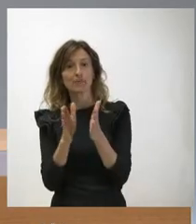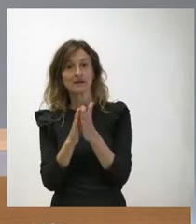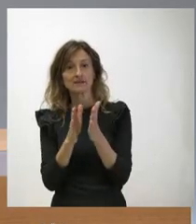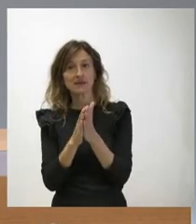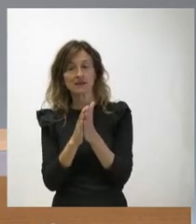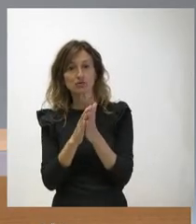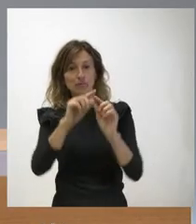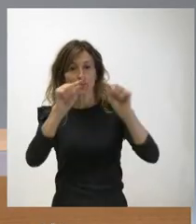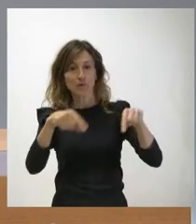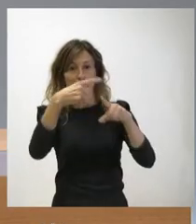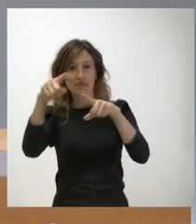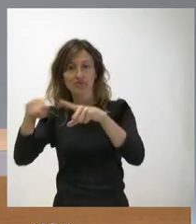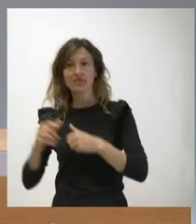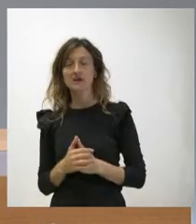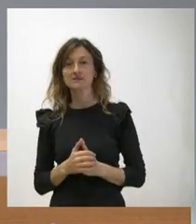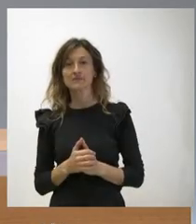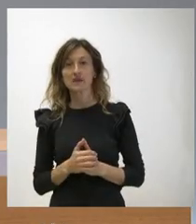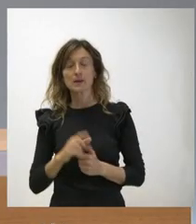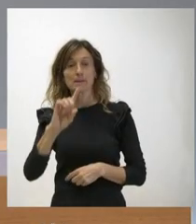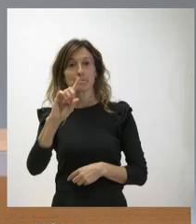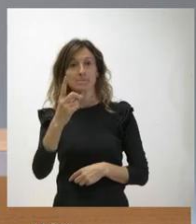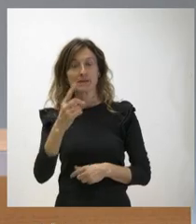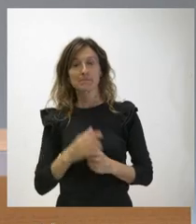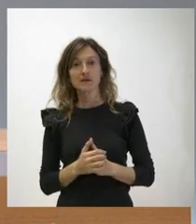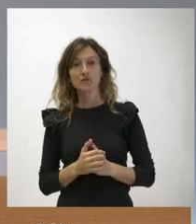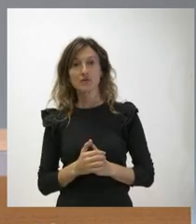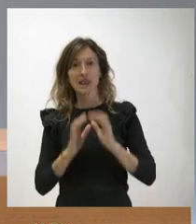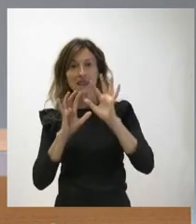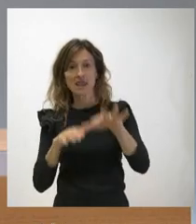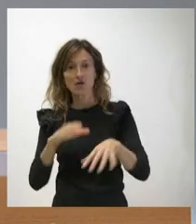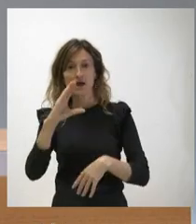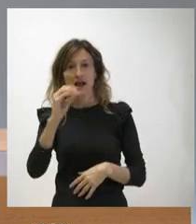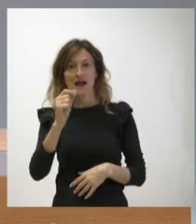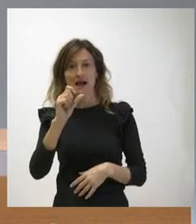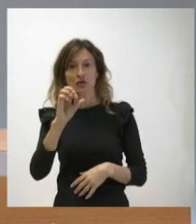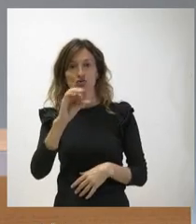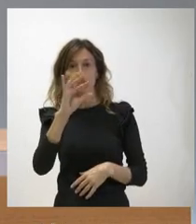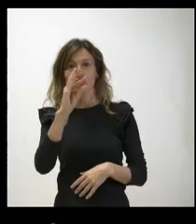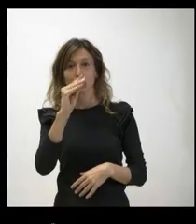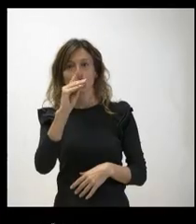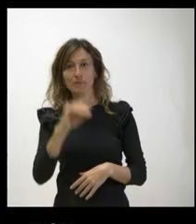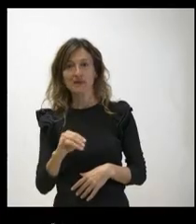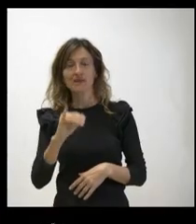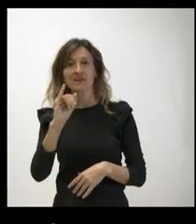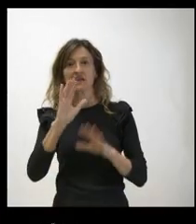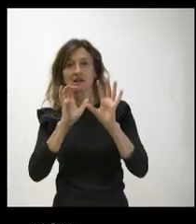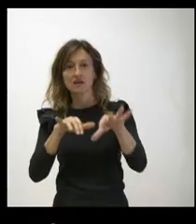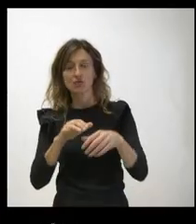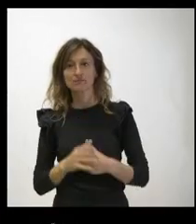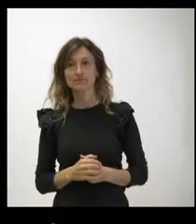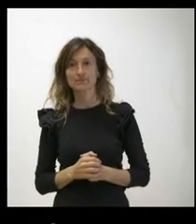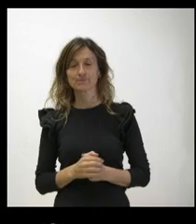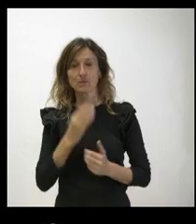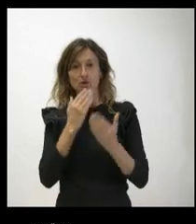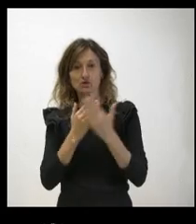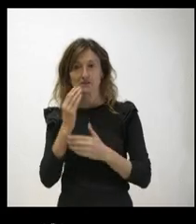las diferentes provincias nos vamos en primer lugar a León Carlos Domínguez y león Buenos días